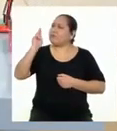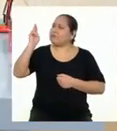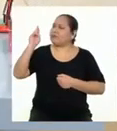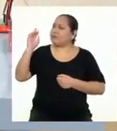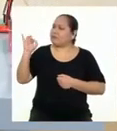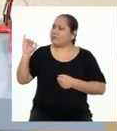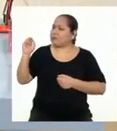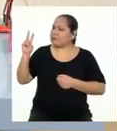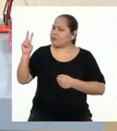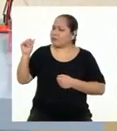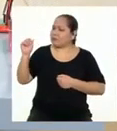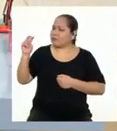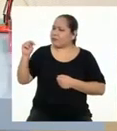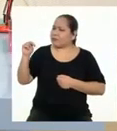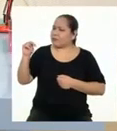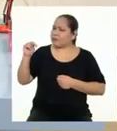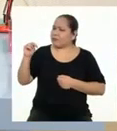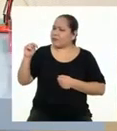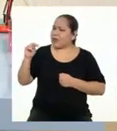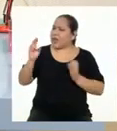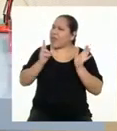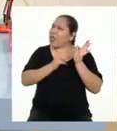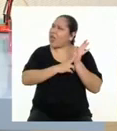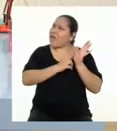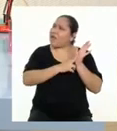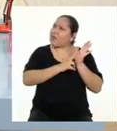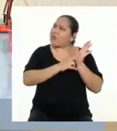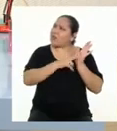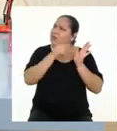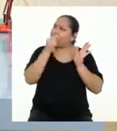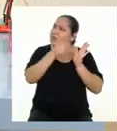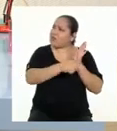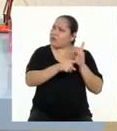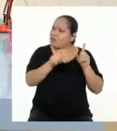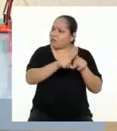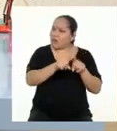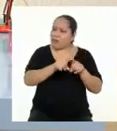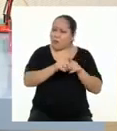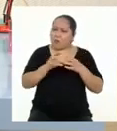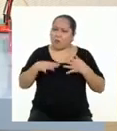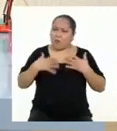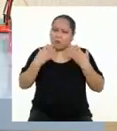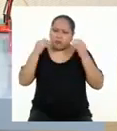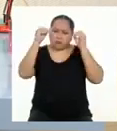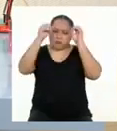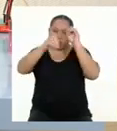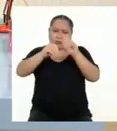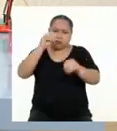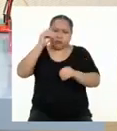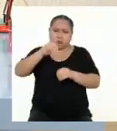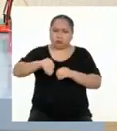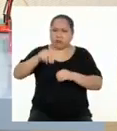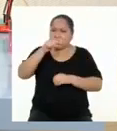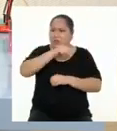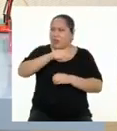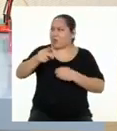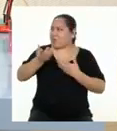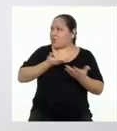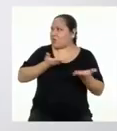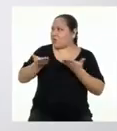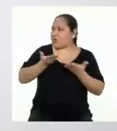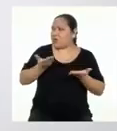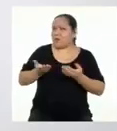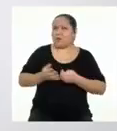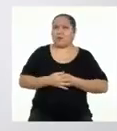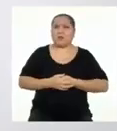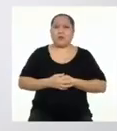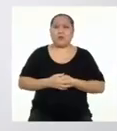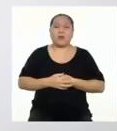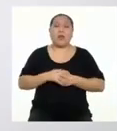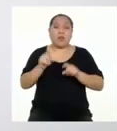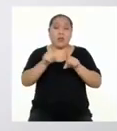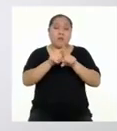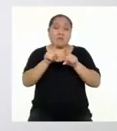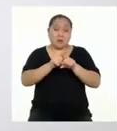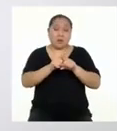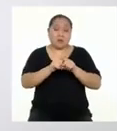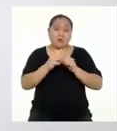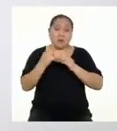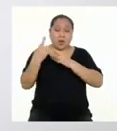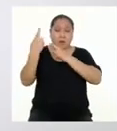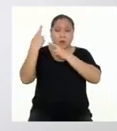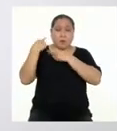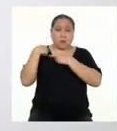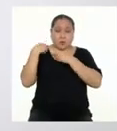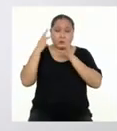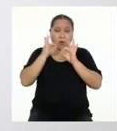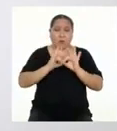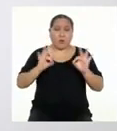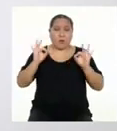Profesor Iván, ¿y la Defensoría del Pueblo también puede manifestarse respecto a estos servicios? También cumple un rol